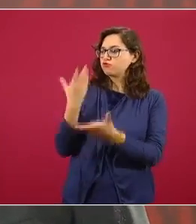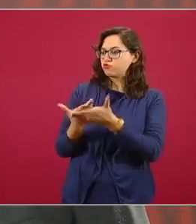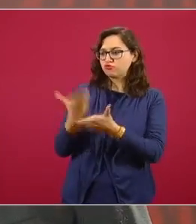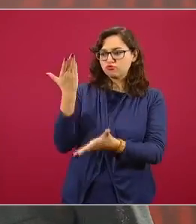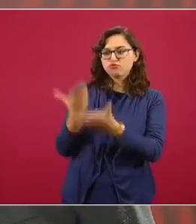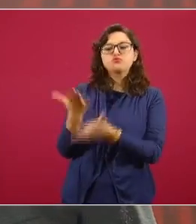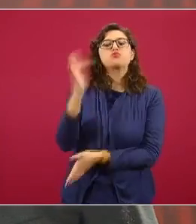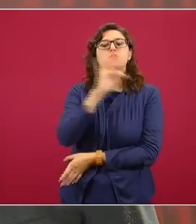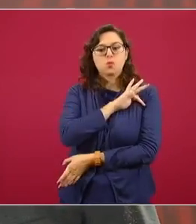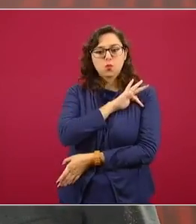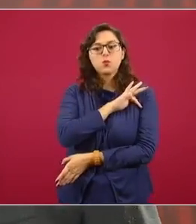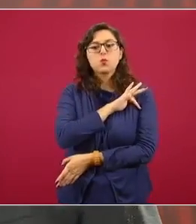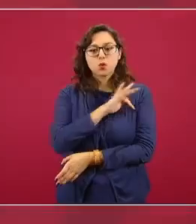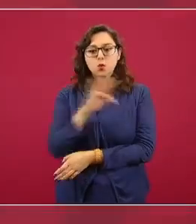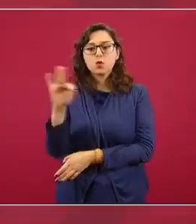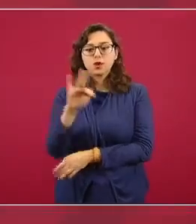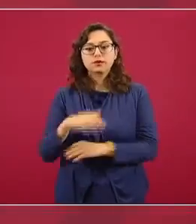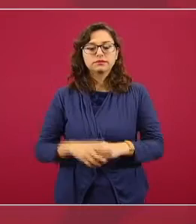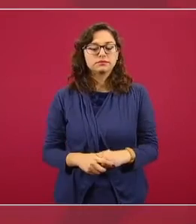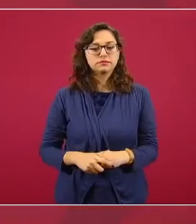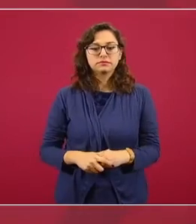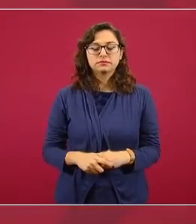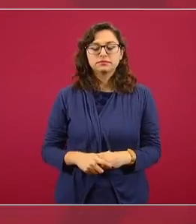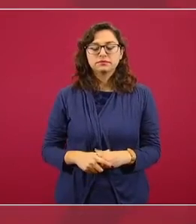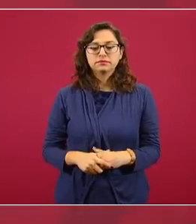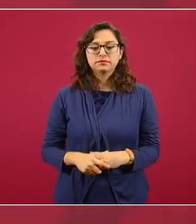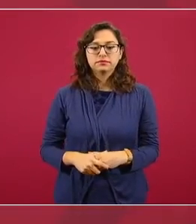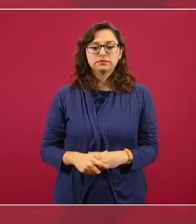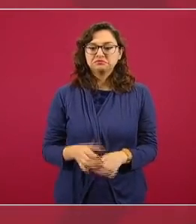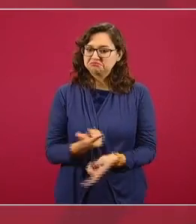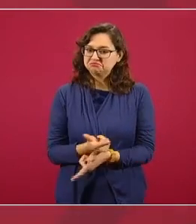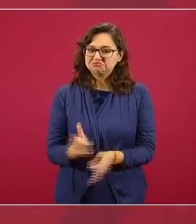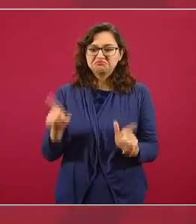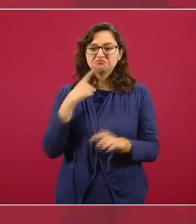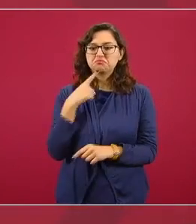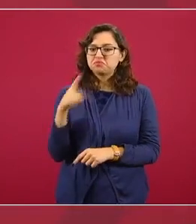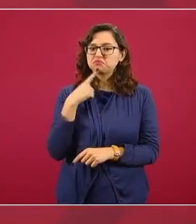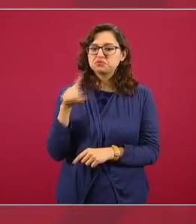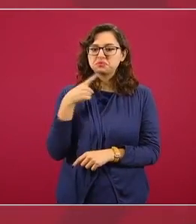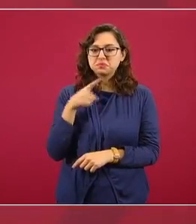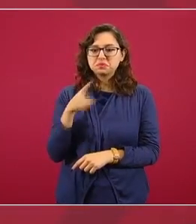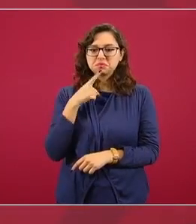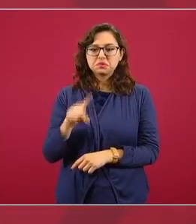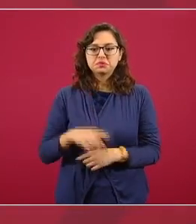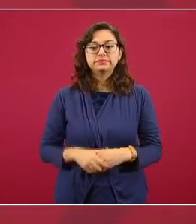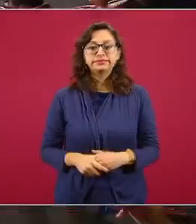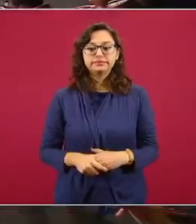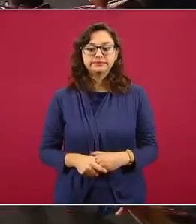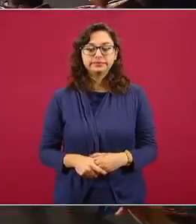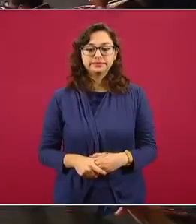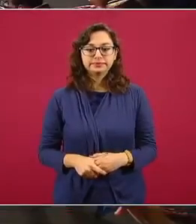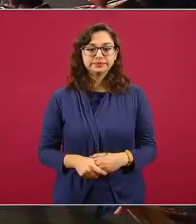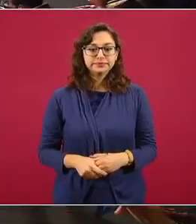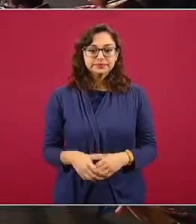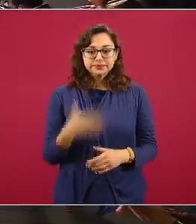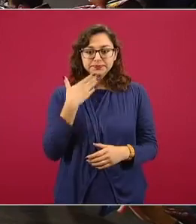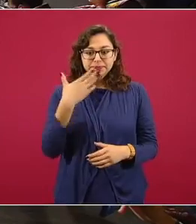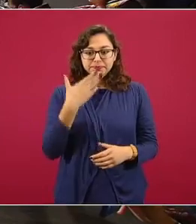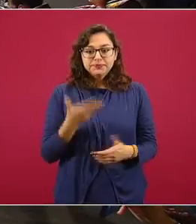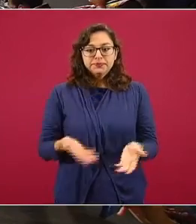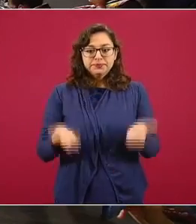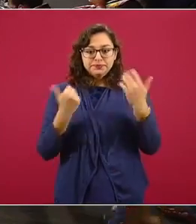quejas y hacer todas las denuncias correspondientes. Muy bien. A